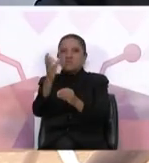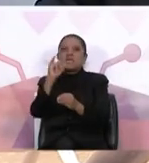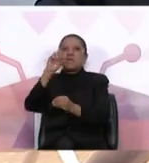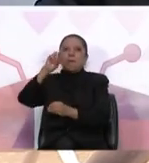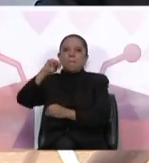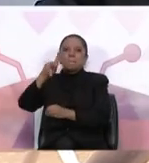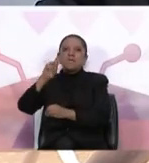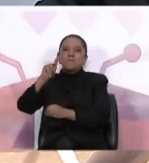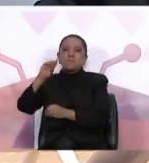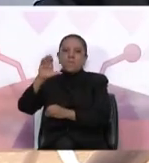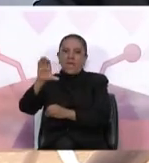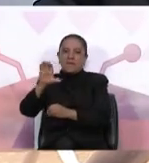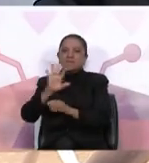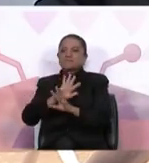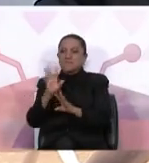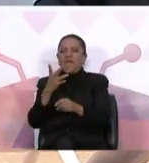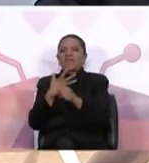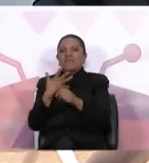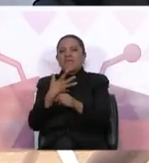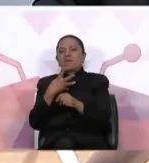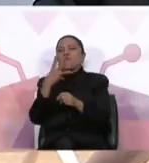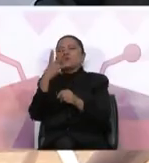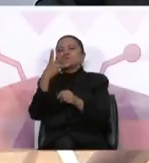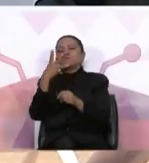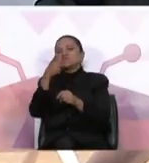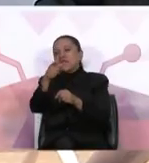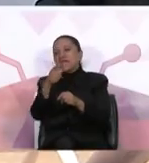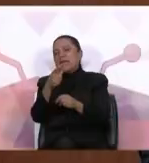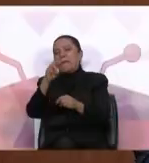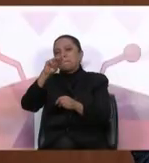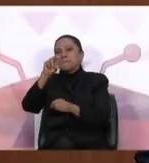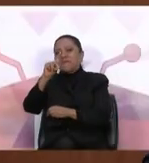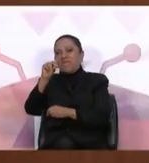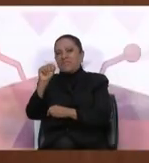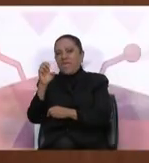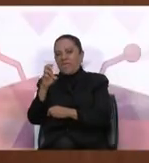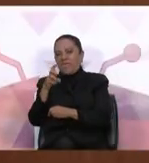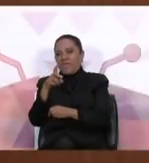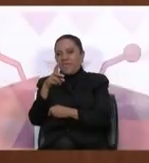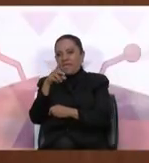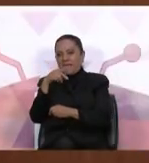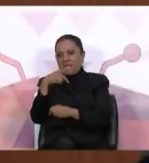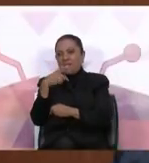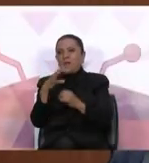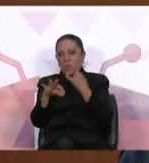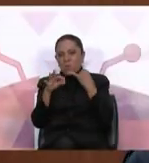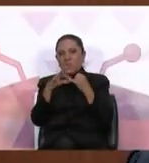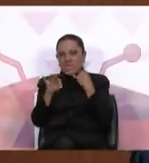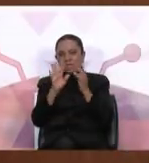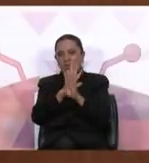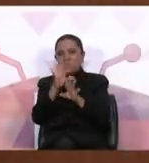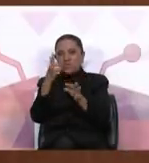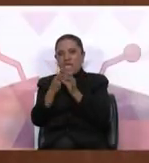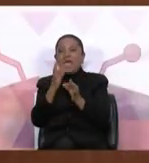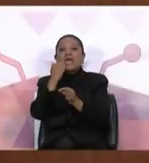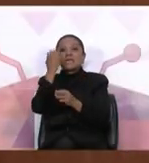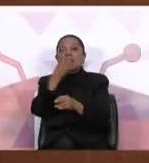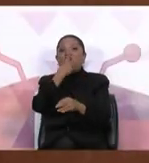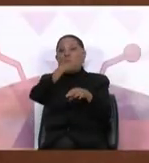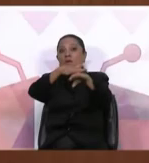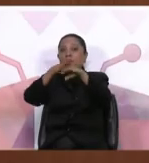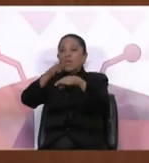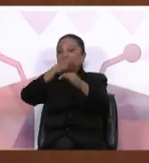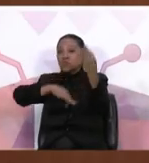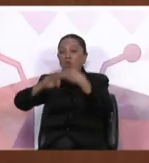30 segundos a jorge meade ocaranza candidato del partido escenario institucional quiero decirles a todos los morelenses ni el gobierno